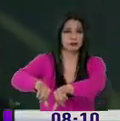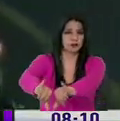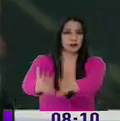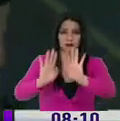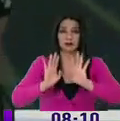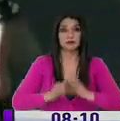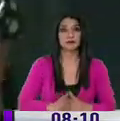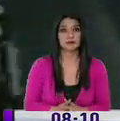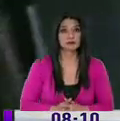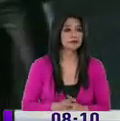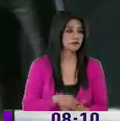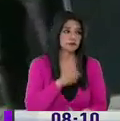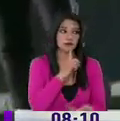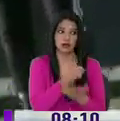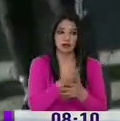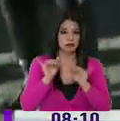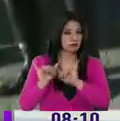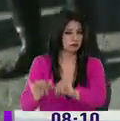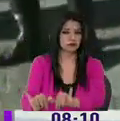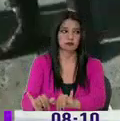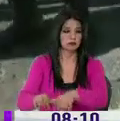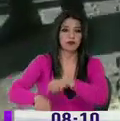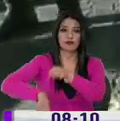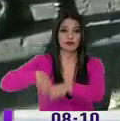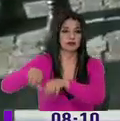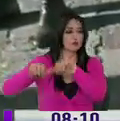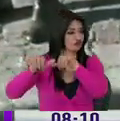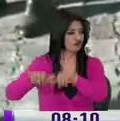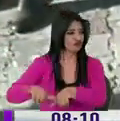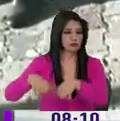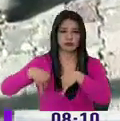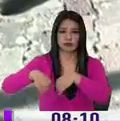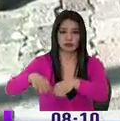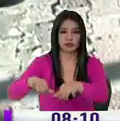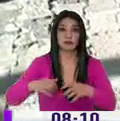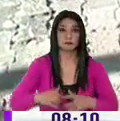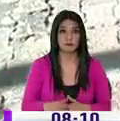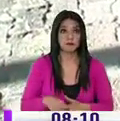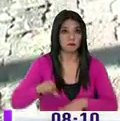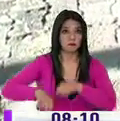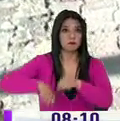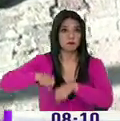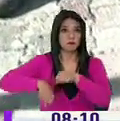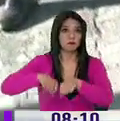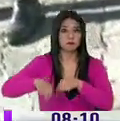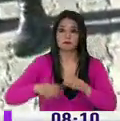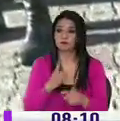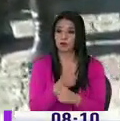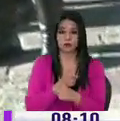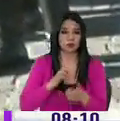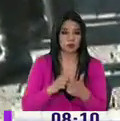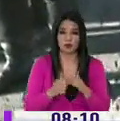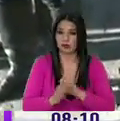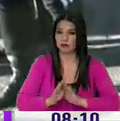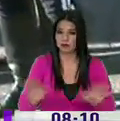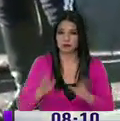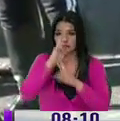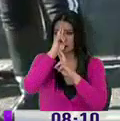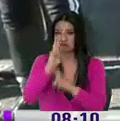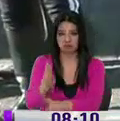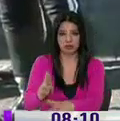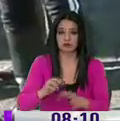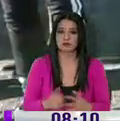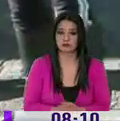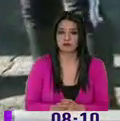ruta para ciclistas. No, se va a mantener la ciclovía, la senda de la bici, así que en eso nosotros vamos a respetar,